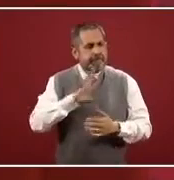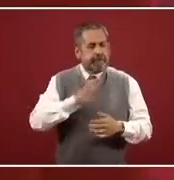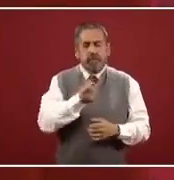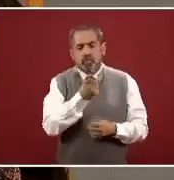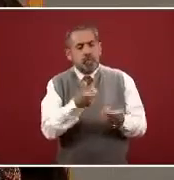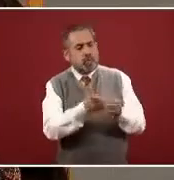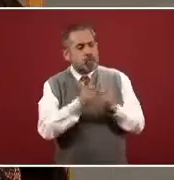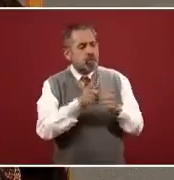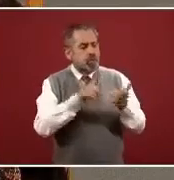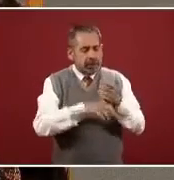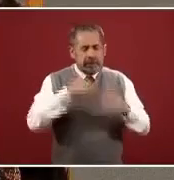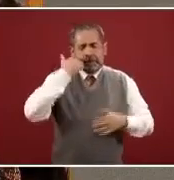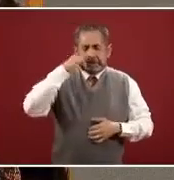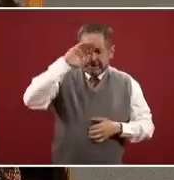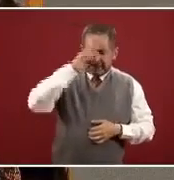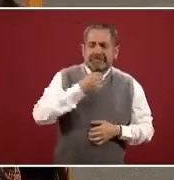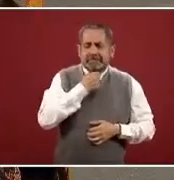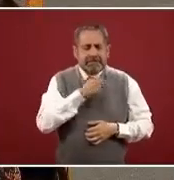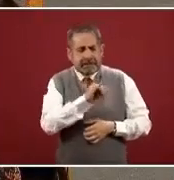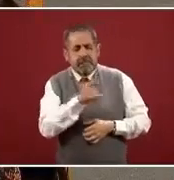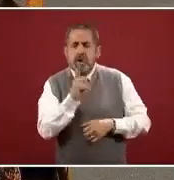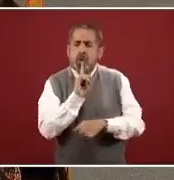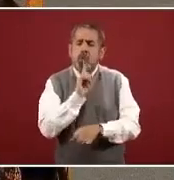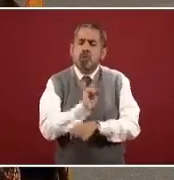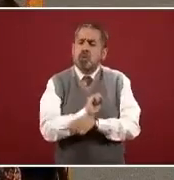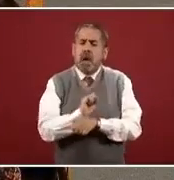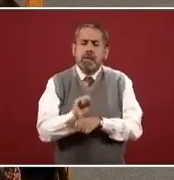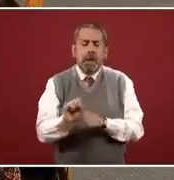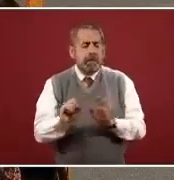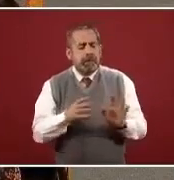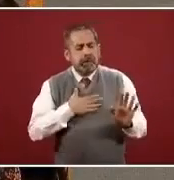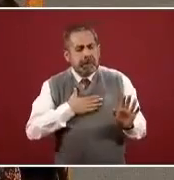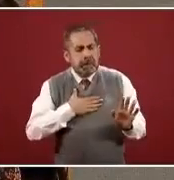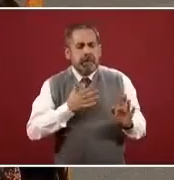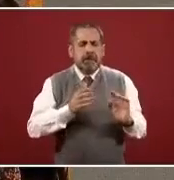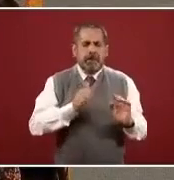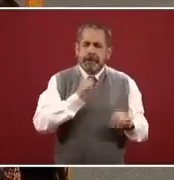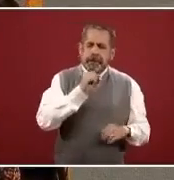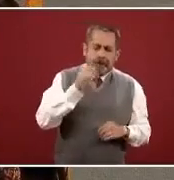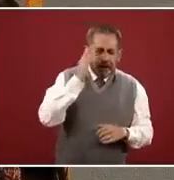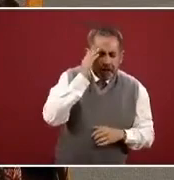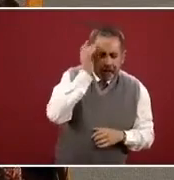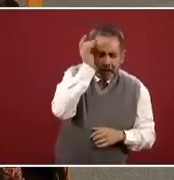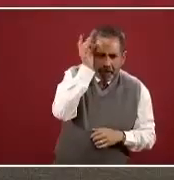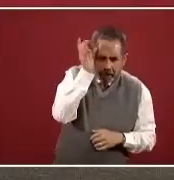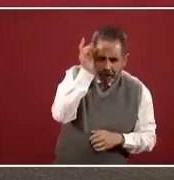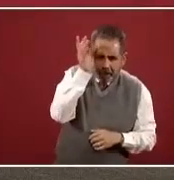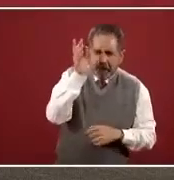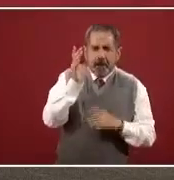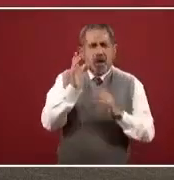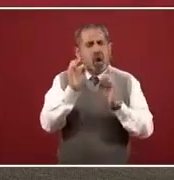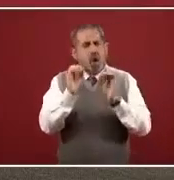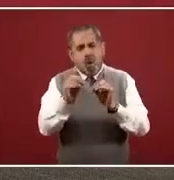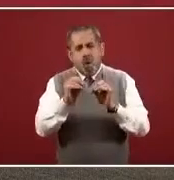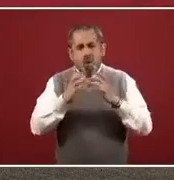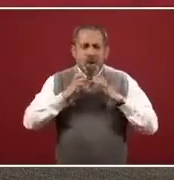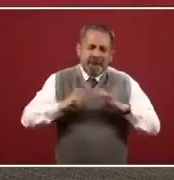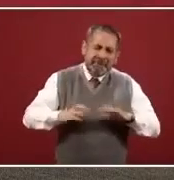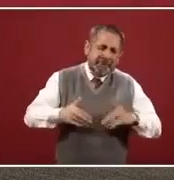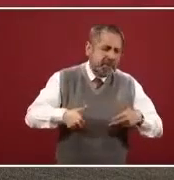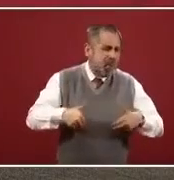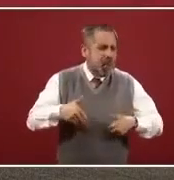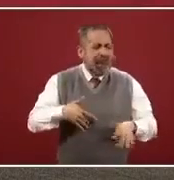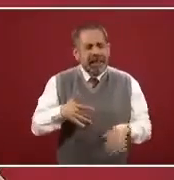enfermedad, estos son síntomas leves, ¿no? Estamos hablando de a lo mejor de un dolor de cabeza, de un malestar de cuerpo, de un poco de